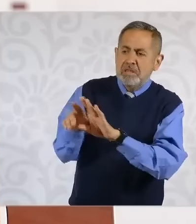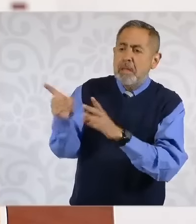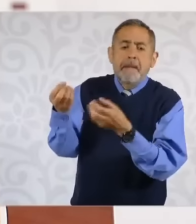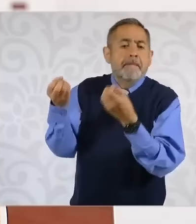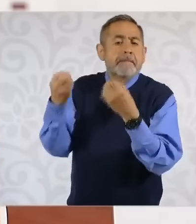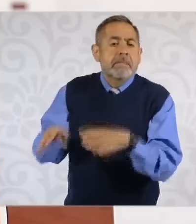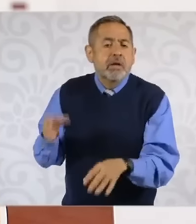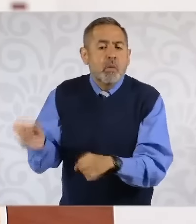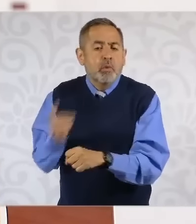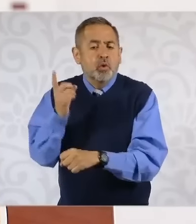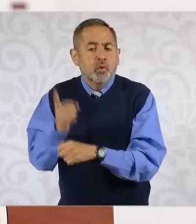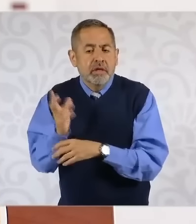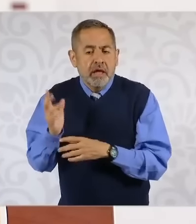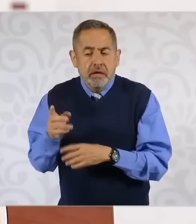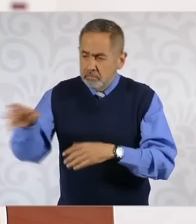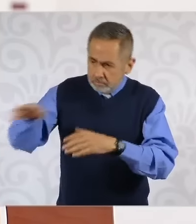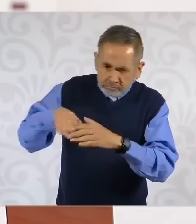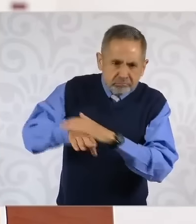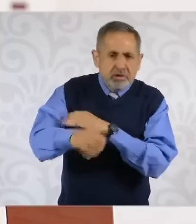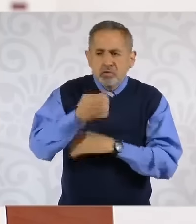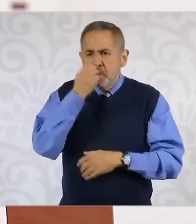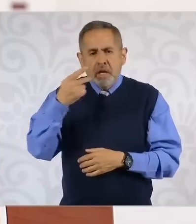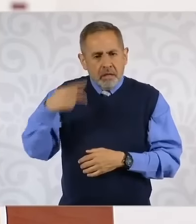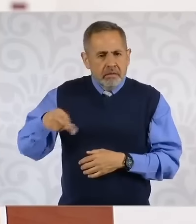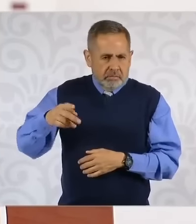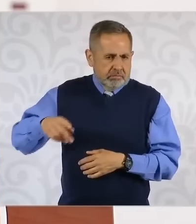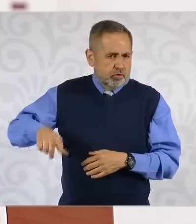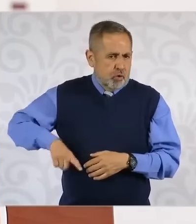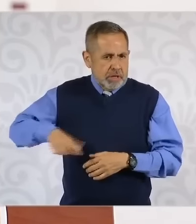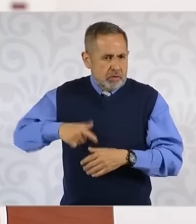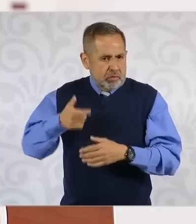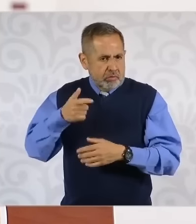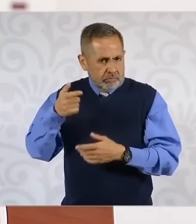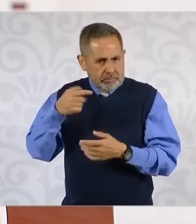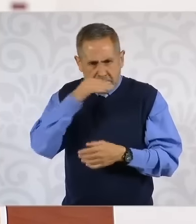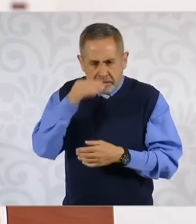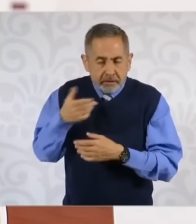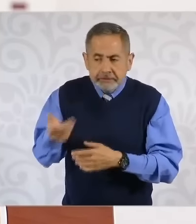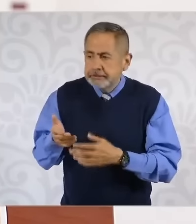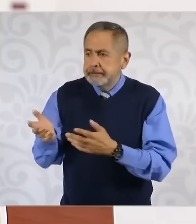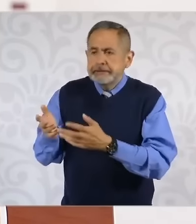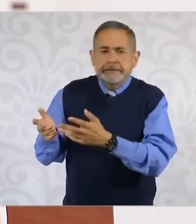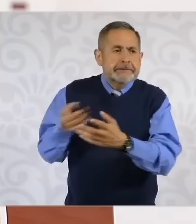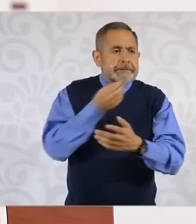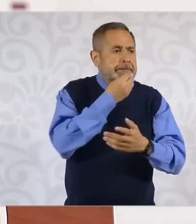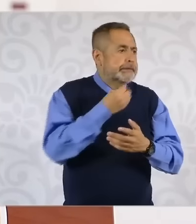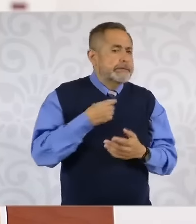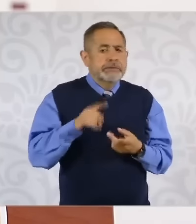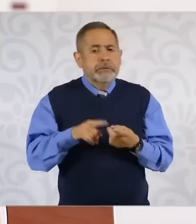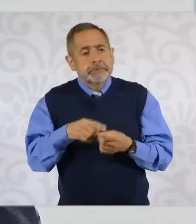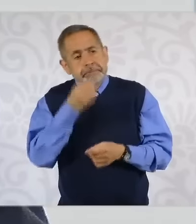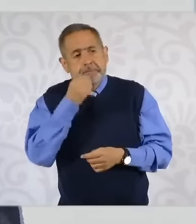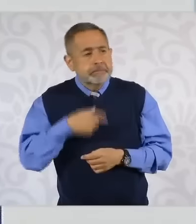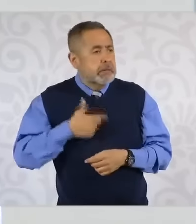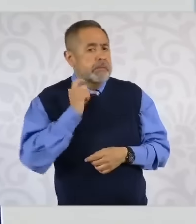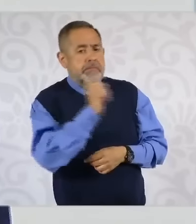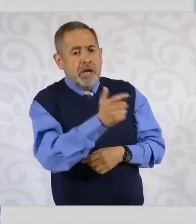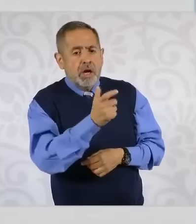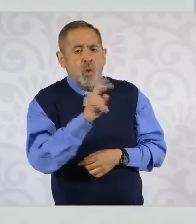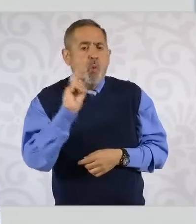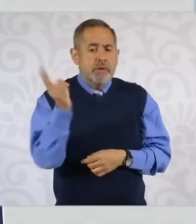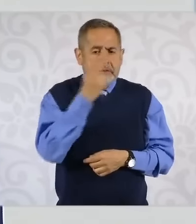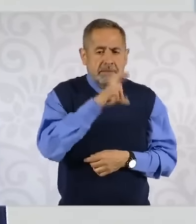universidades públicas, y la única opción que le quedaba a las familias, pues, era la universidad privada. No porque no